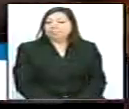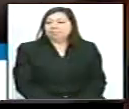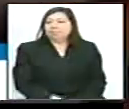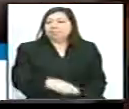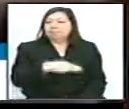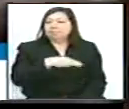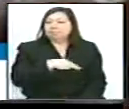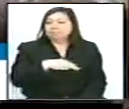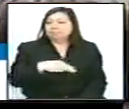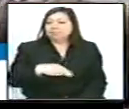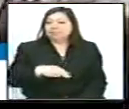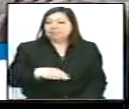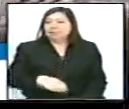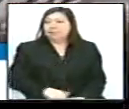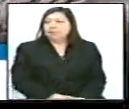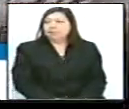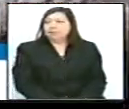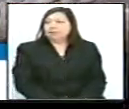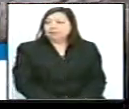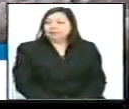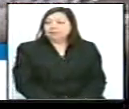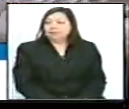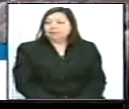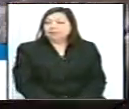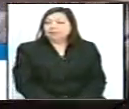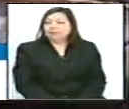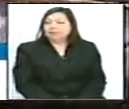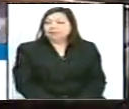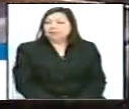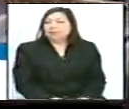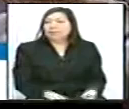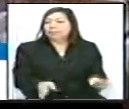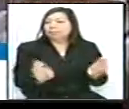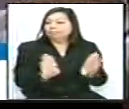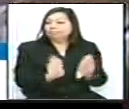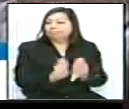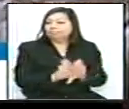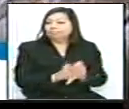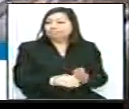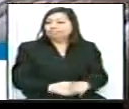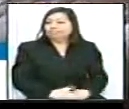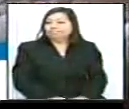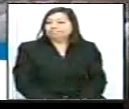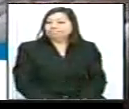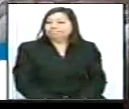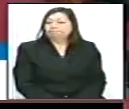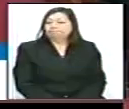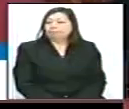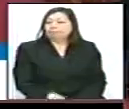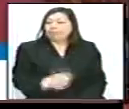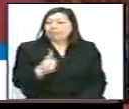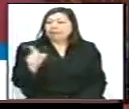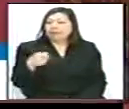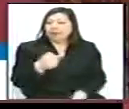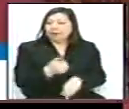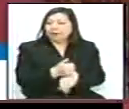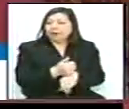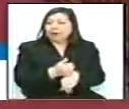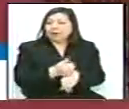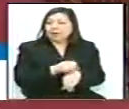momento, se han mantenido las puertas cerradas del hemiciclo para que los